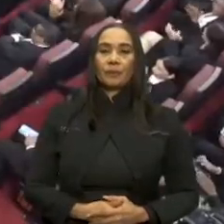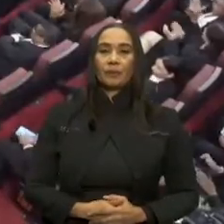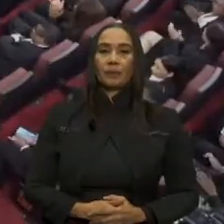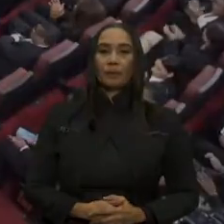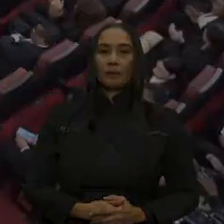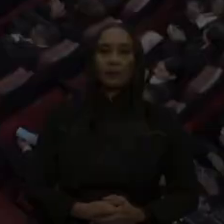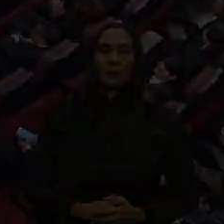foreign